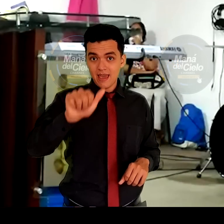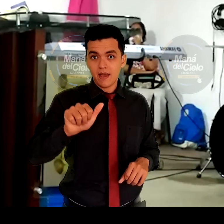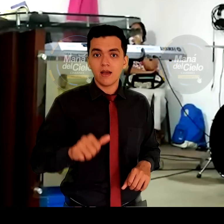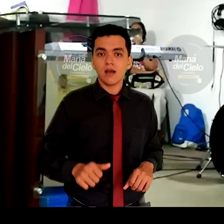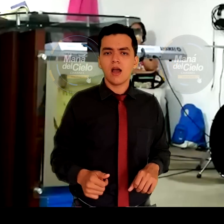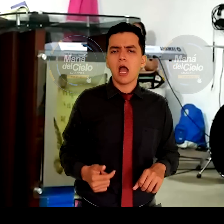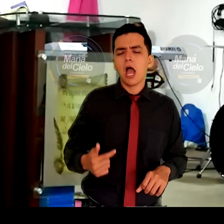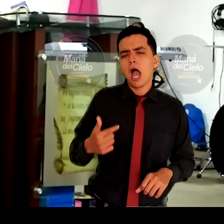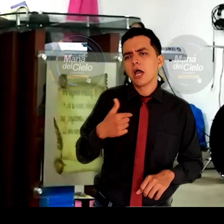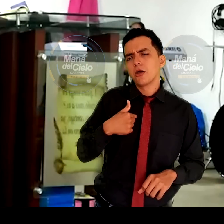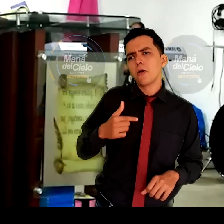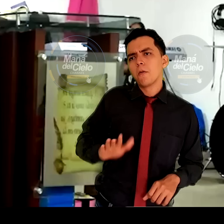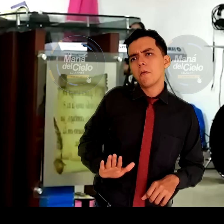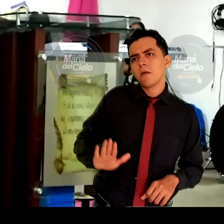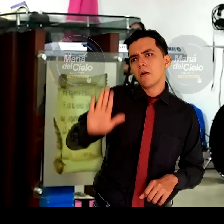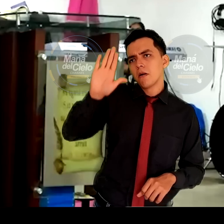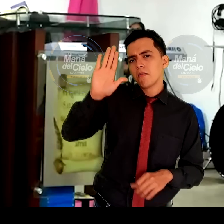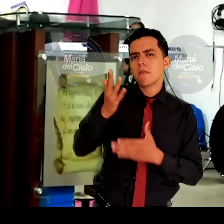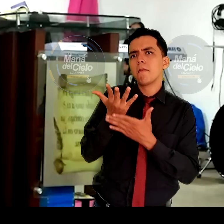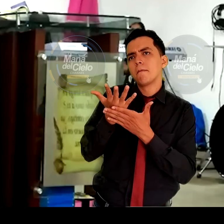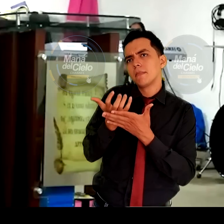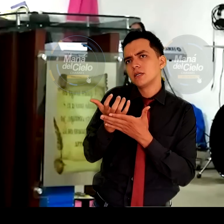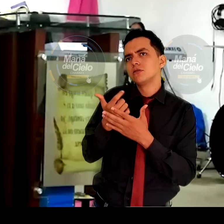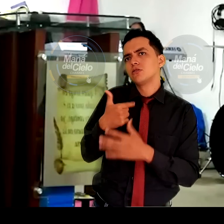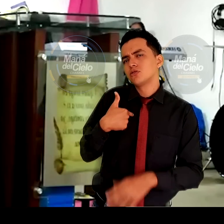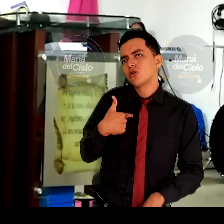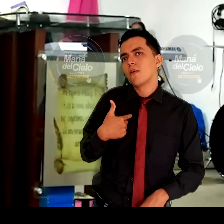que el Señor me dio la victoria. De una vez el Espíritu Santo me dijo: es esa.